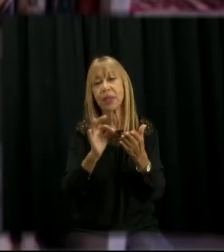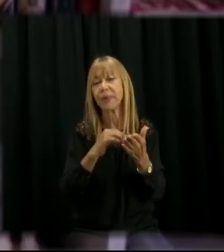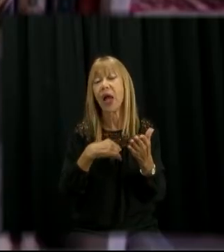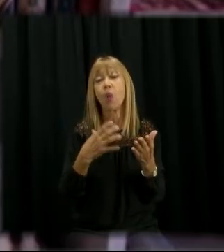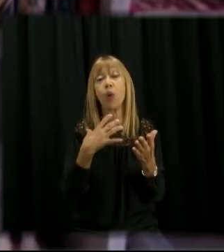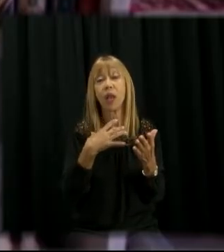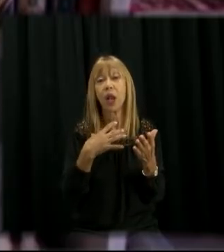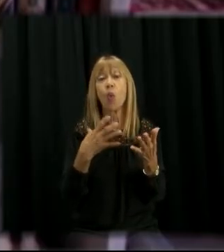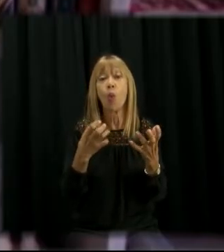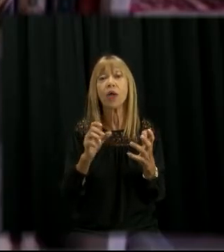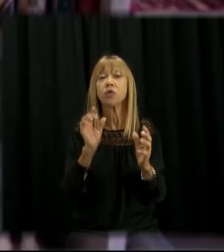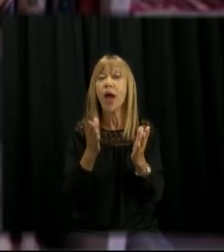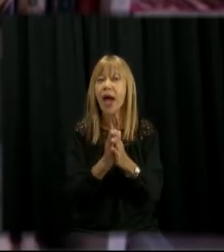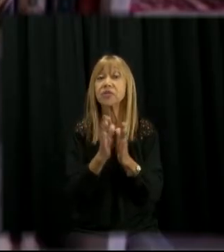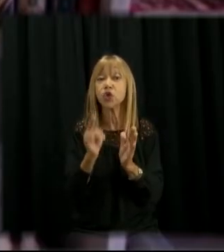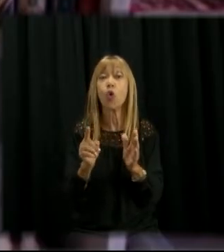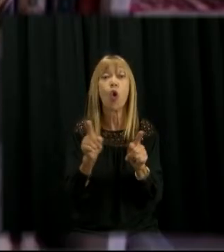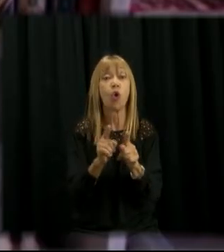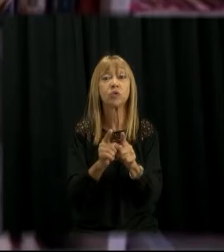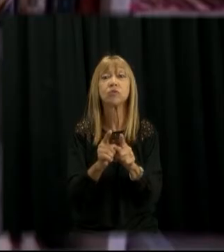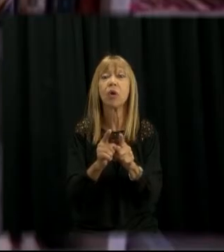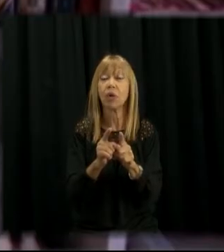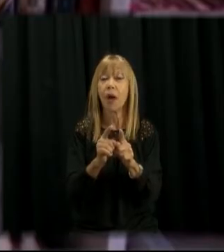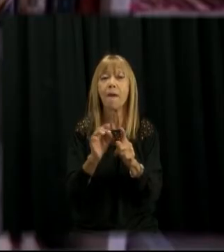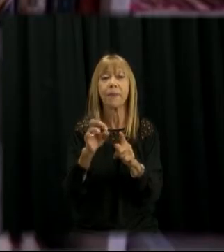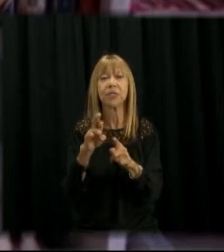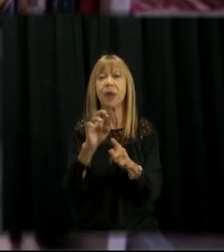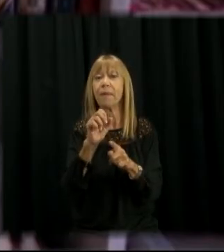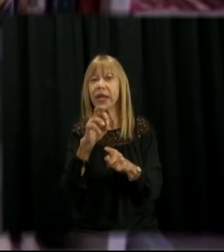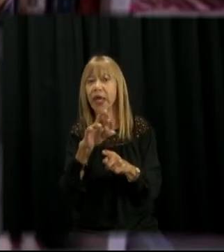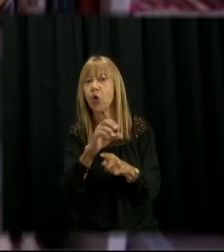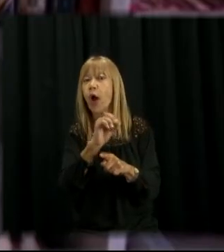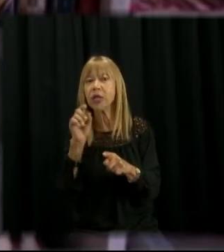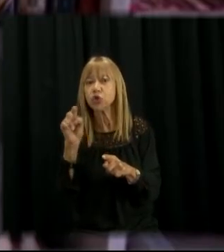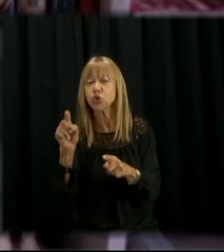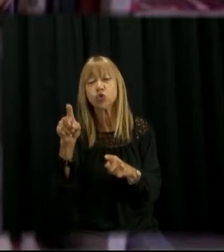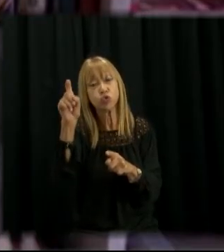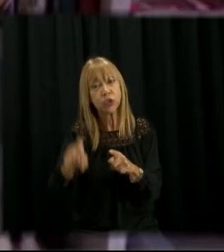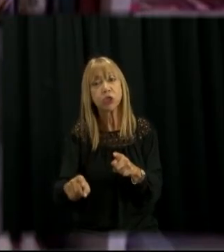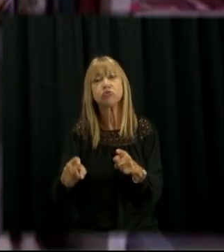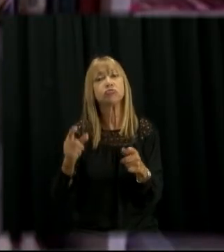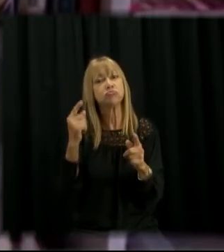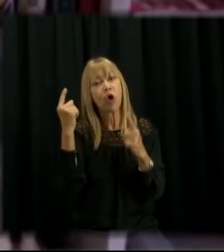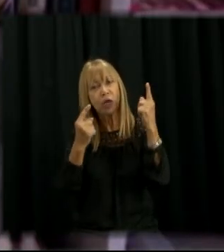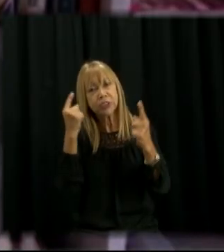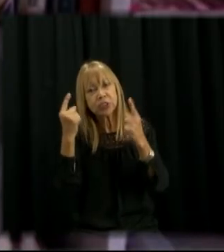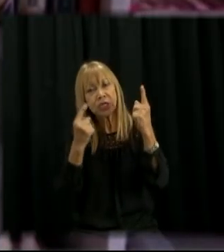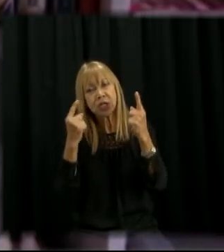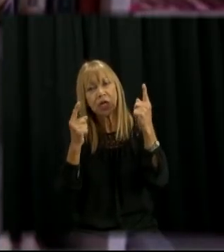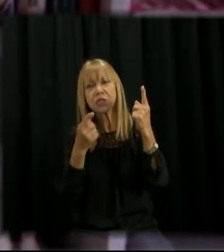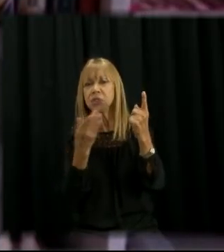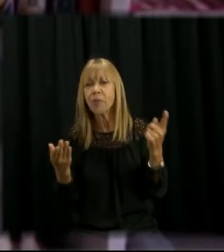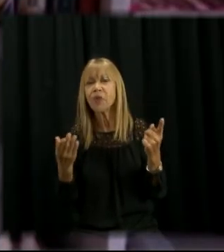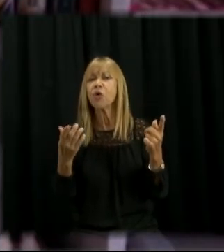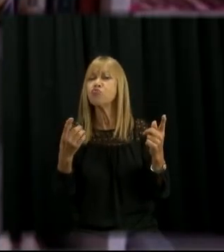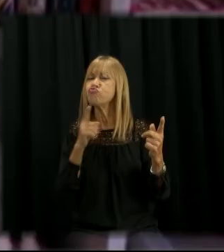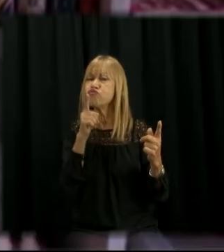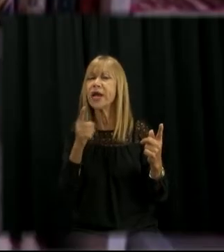para responsabilidad. Y lo que quisiera preguntarle al señor Marrero, usted tiene que considerar